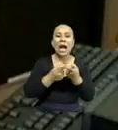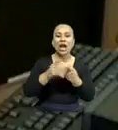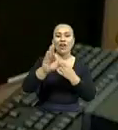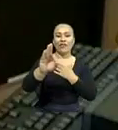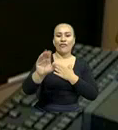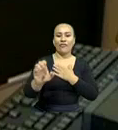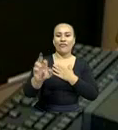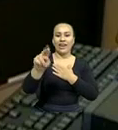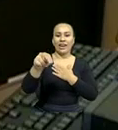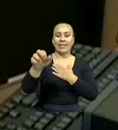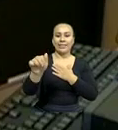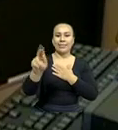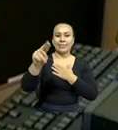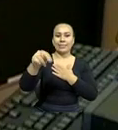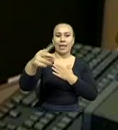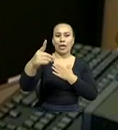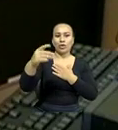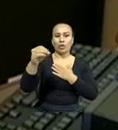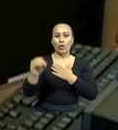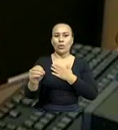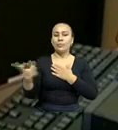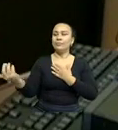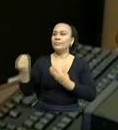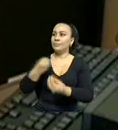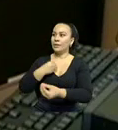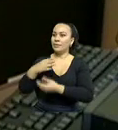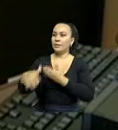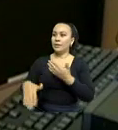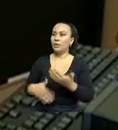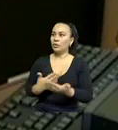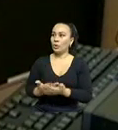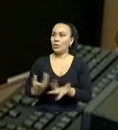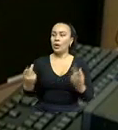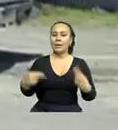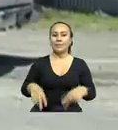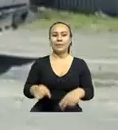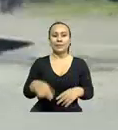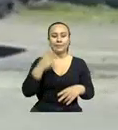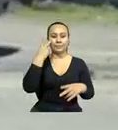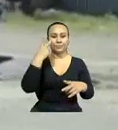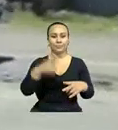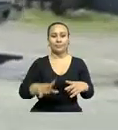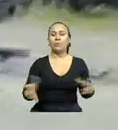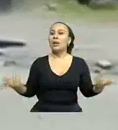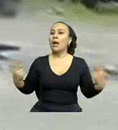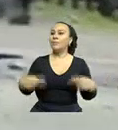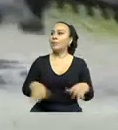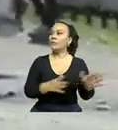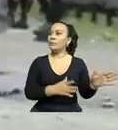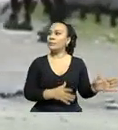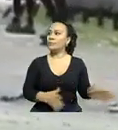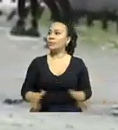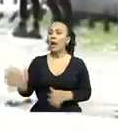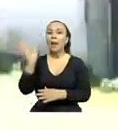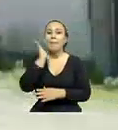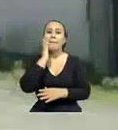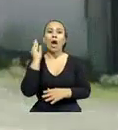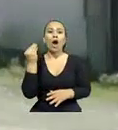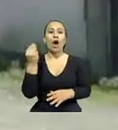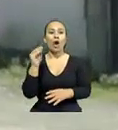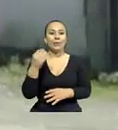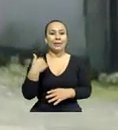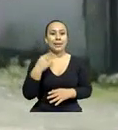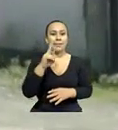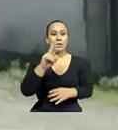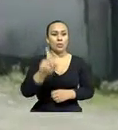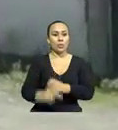Se realizó el levantamiento de un cadáver de sexo femenino. Llena de dolor, la madre de la joven de 21 años